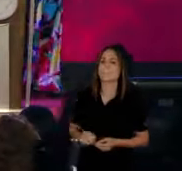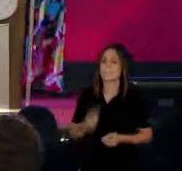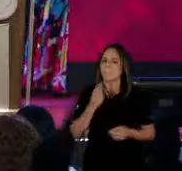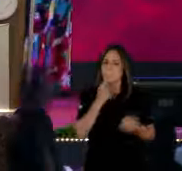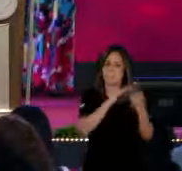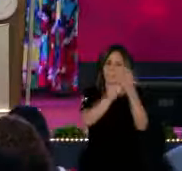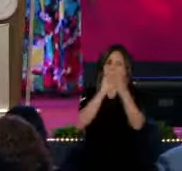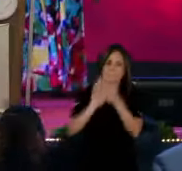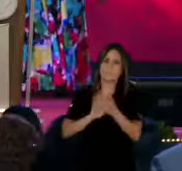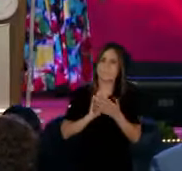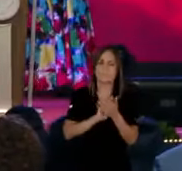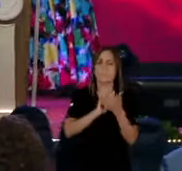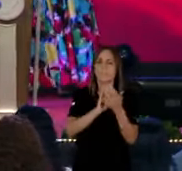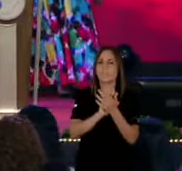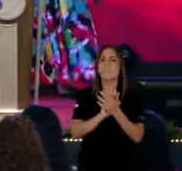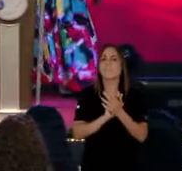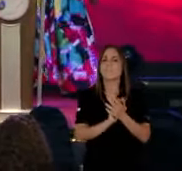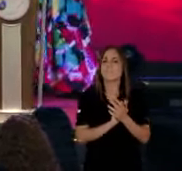David, gózate.